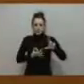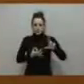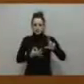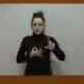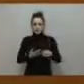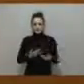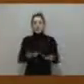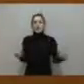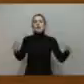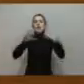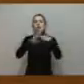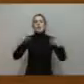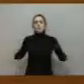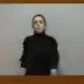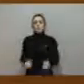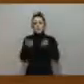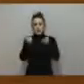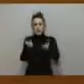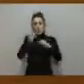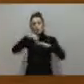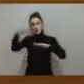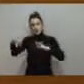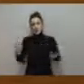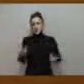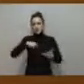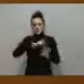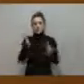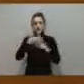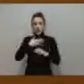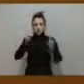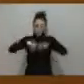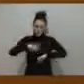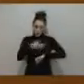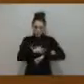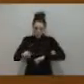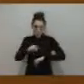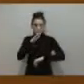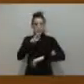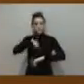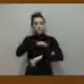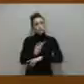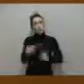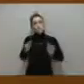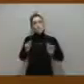Con respecto a la promoción externa, estamos también de acuerdo en que hay que empezar a hacer